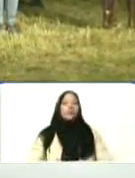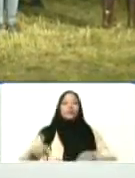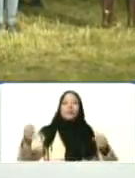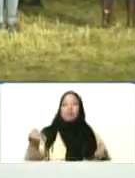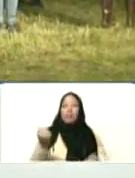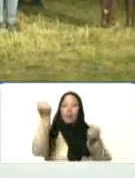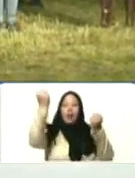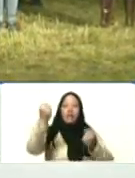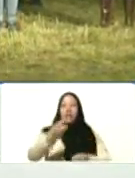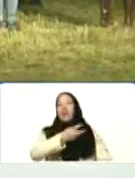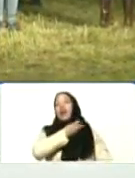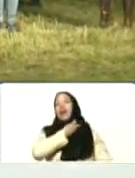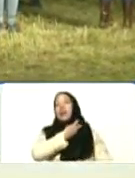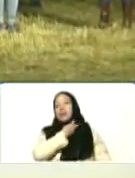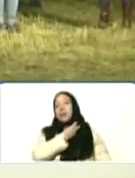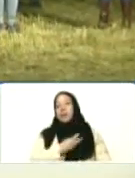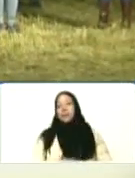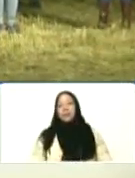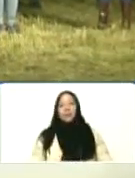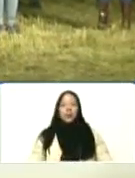Drácula!